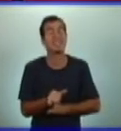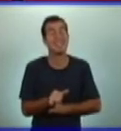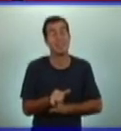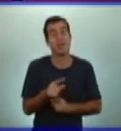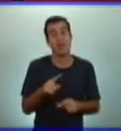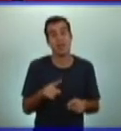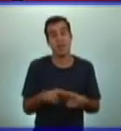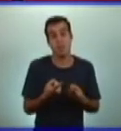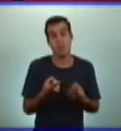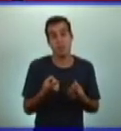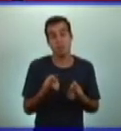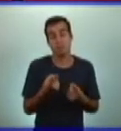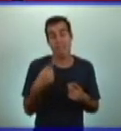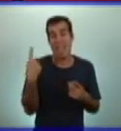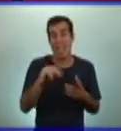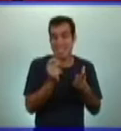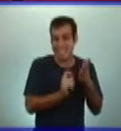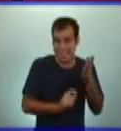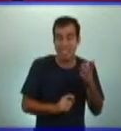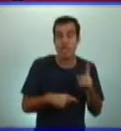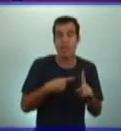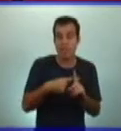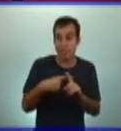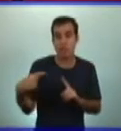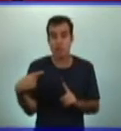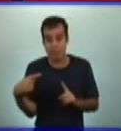de adición y sustracción, pero